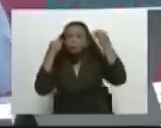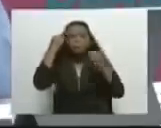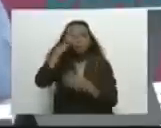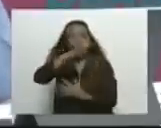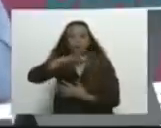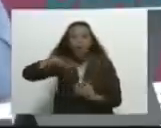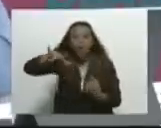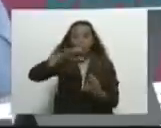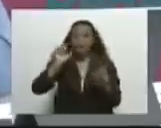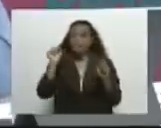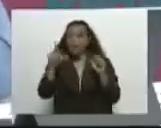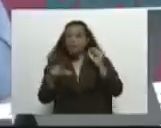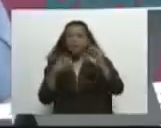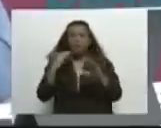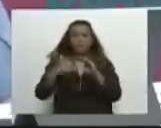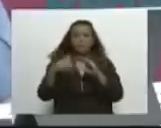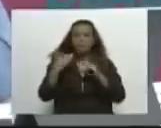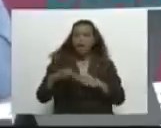manipulando, atacando,